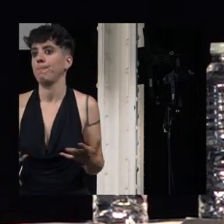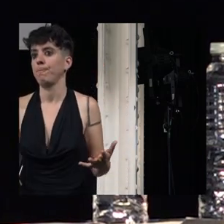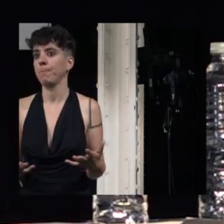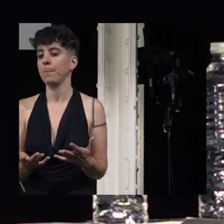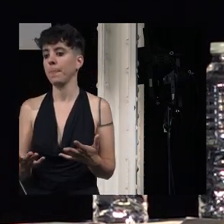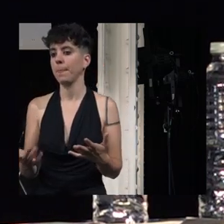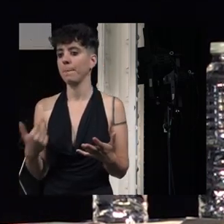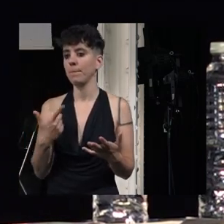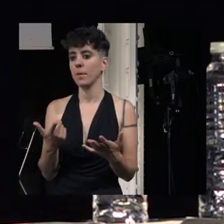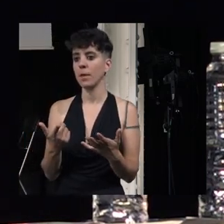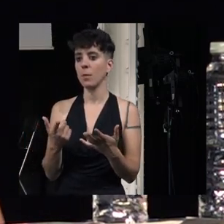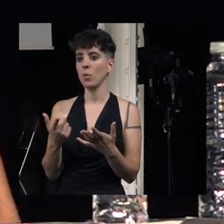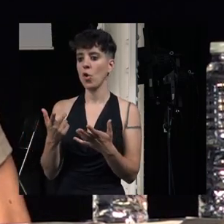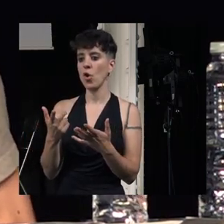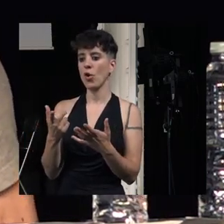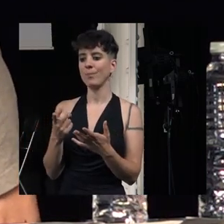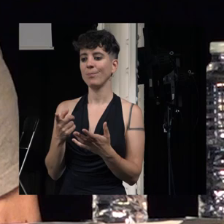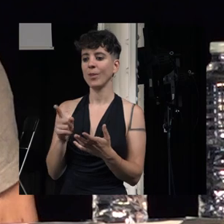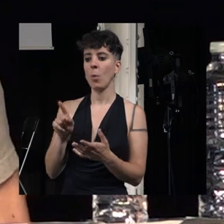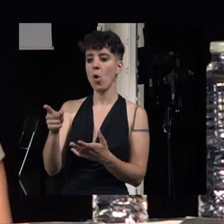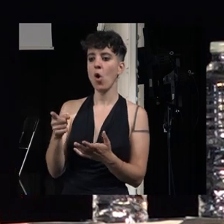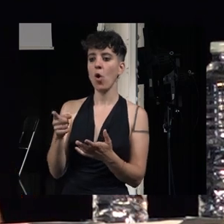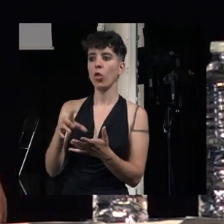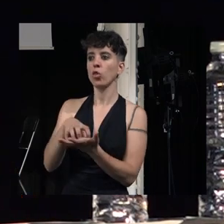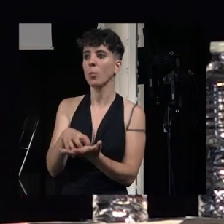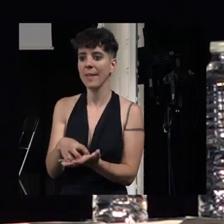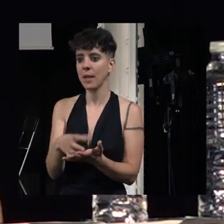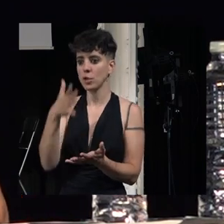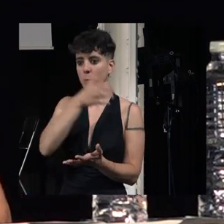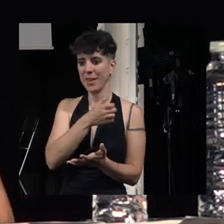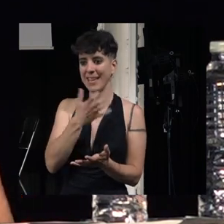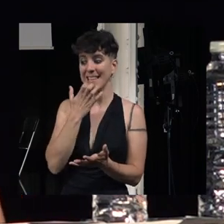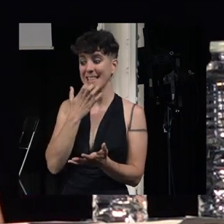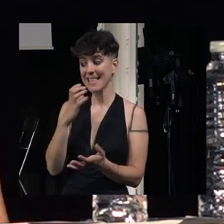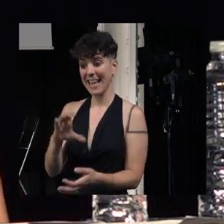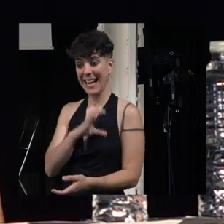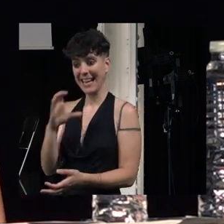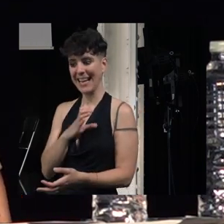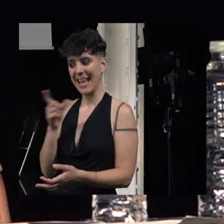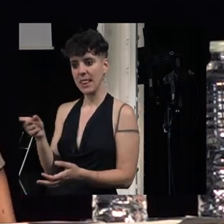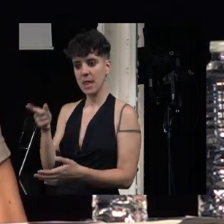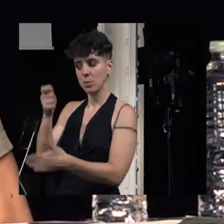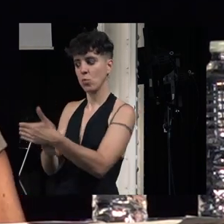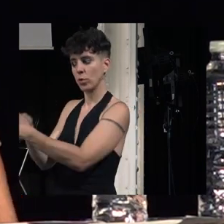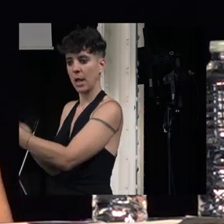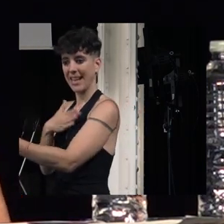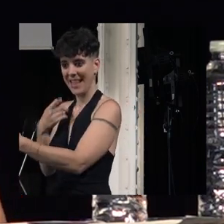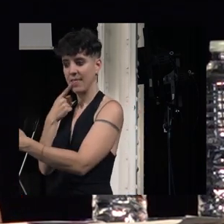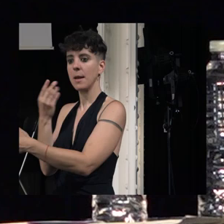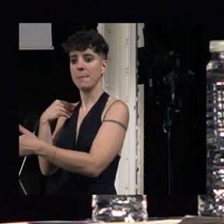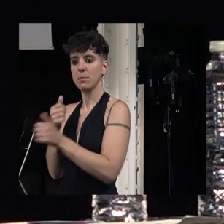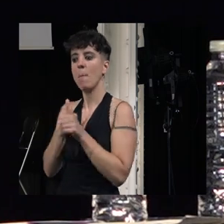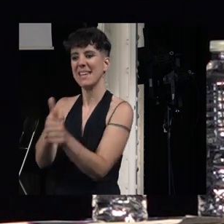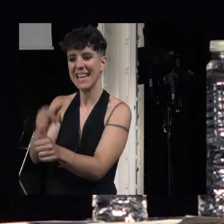Pero, claro, no puede haber duvidades. Criminalizar a los clientes es perseguir las personas que hacen trabajo sexual, que ya son perseguidas